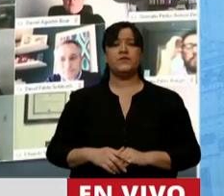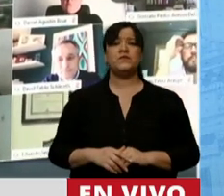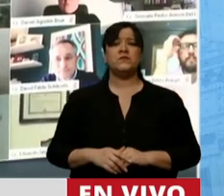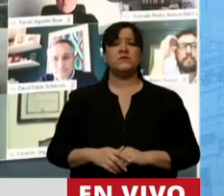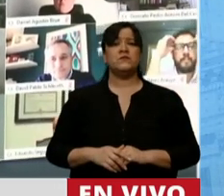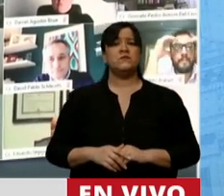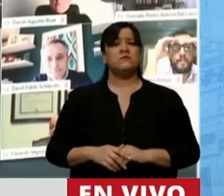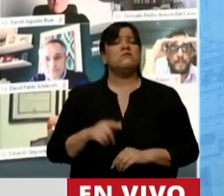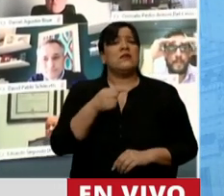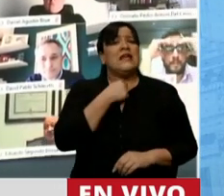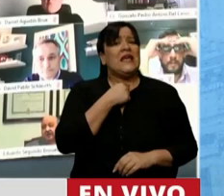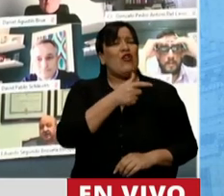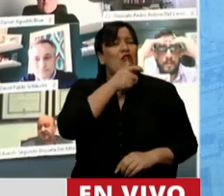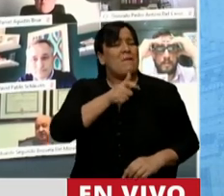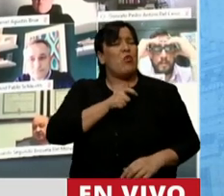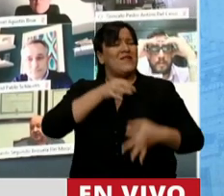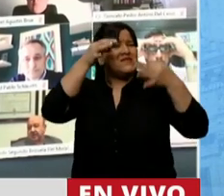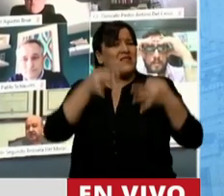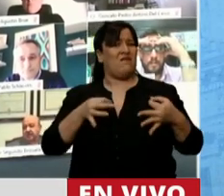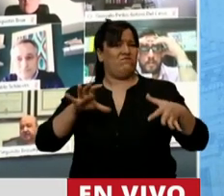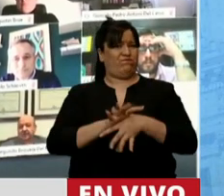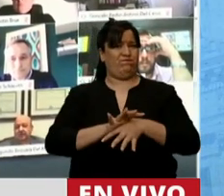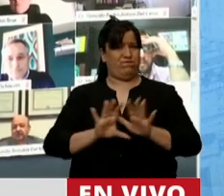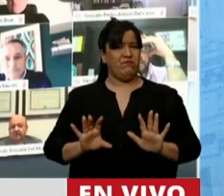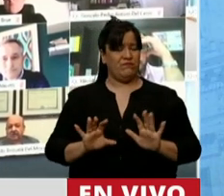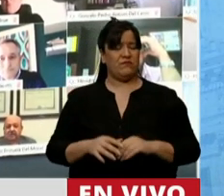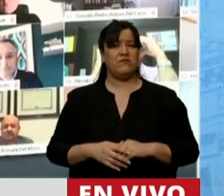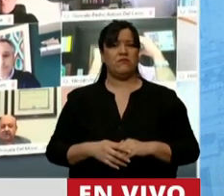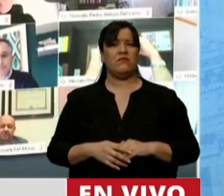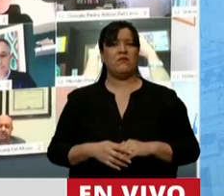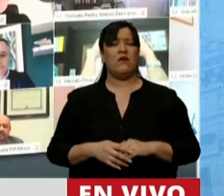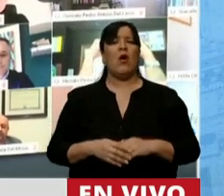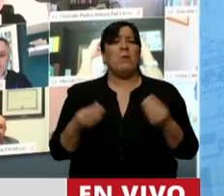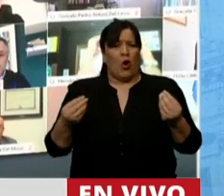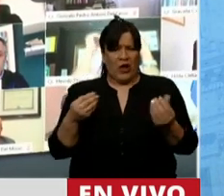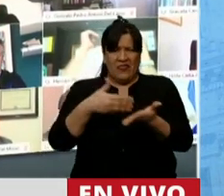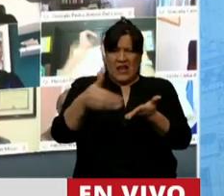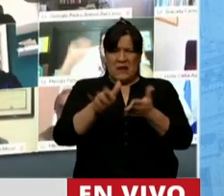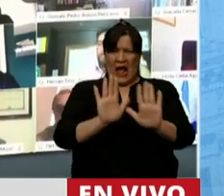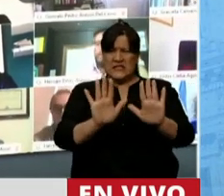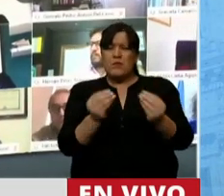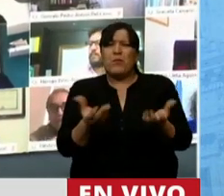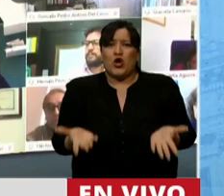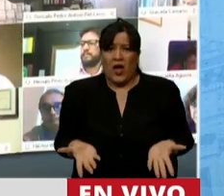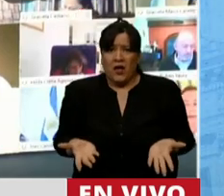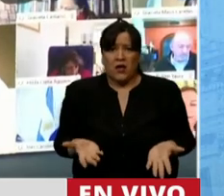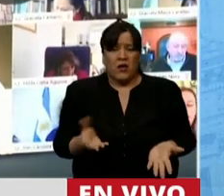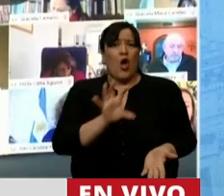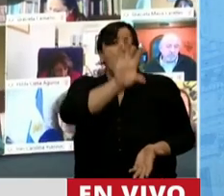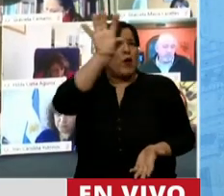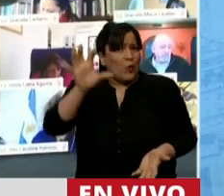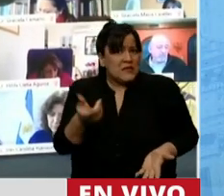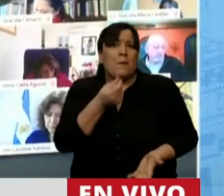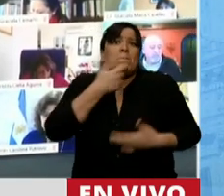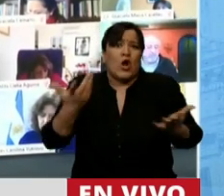queremos que responda exactamente porque esa discriminación cuando provincias como